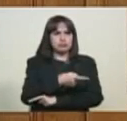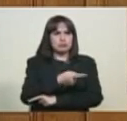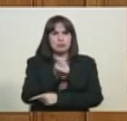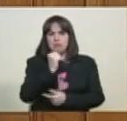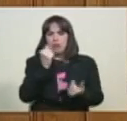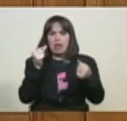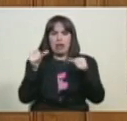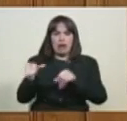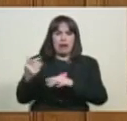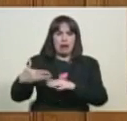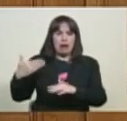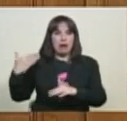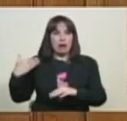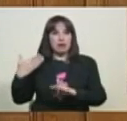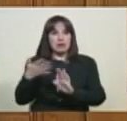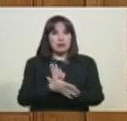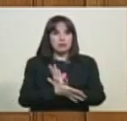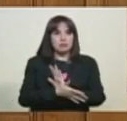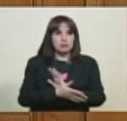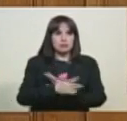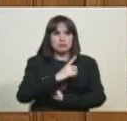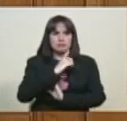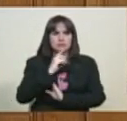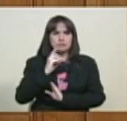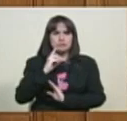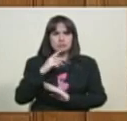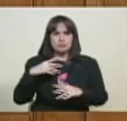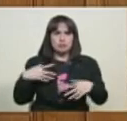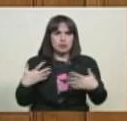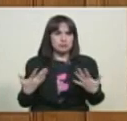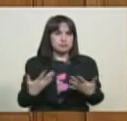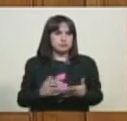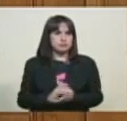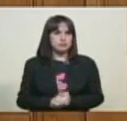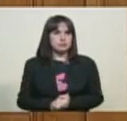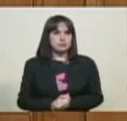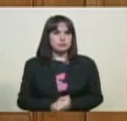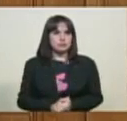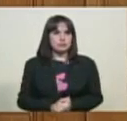Dominicana, apodado Chapita Trujillo.